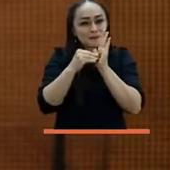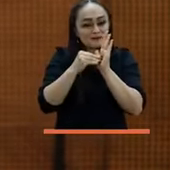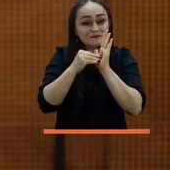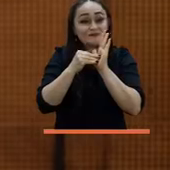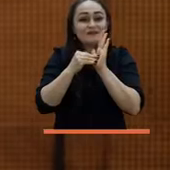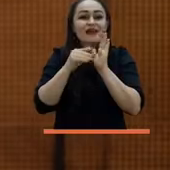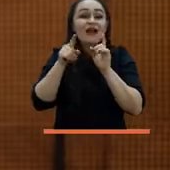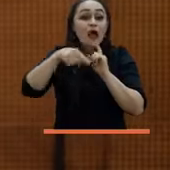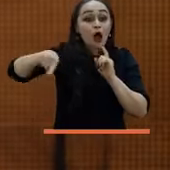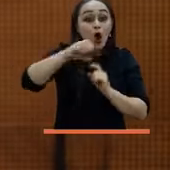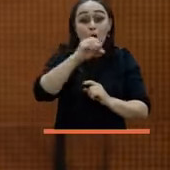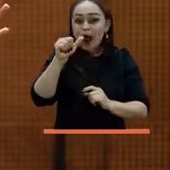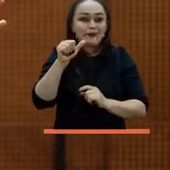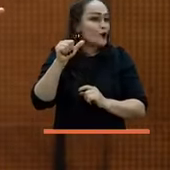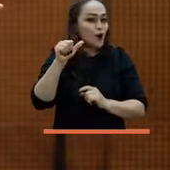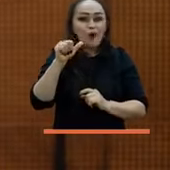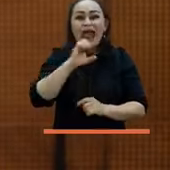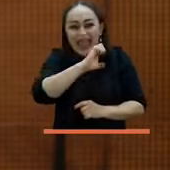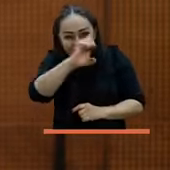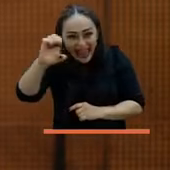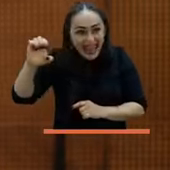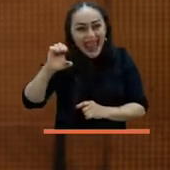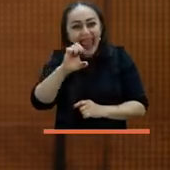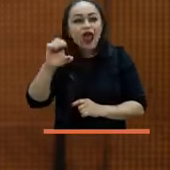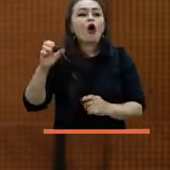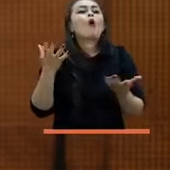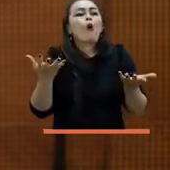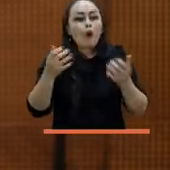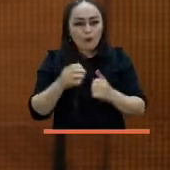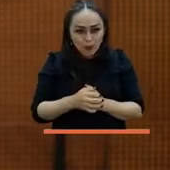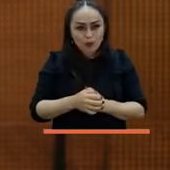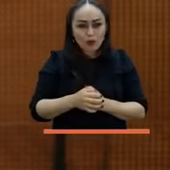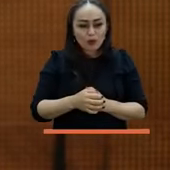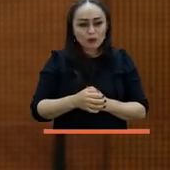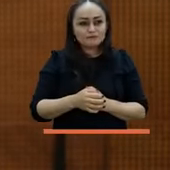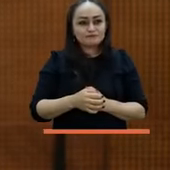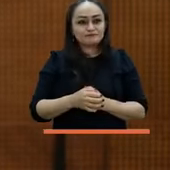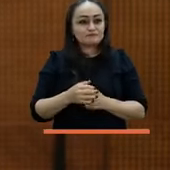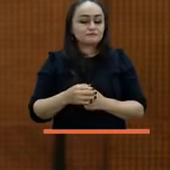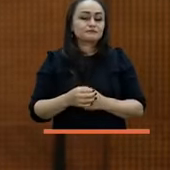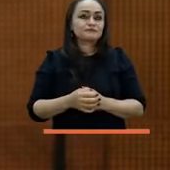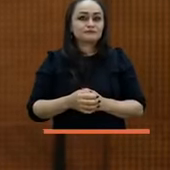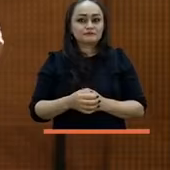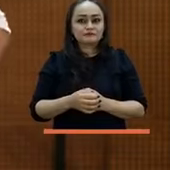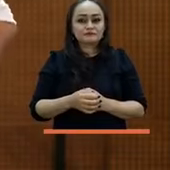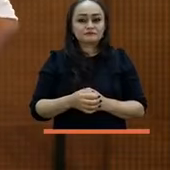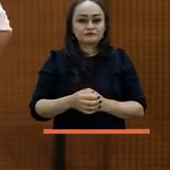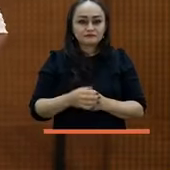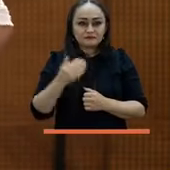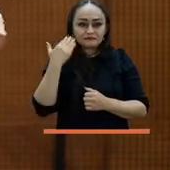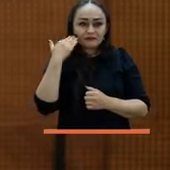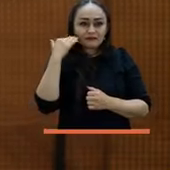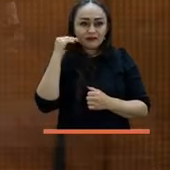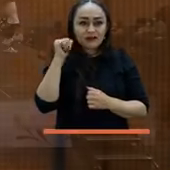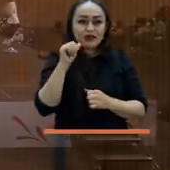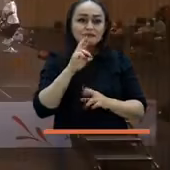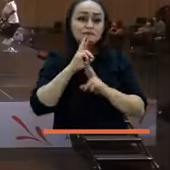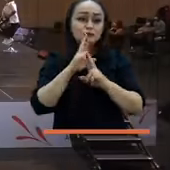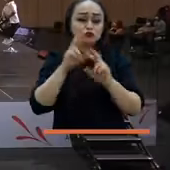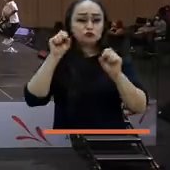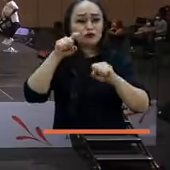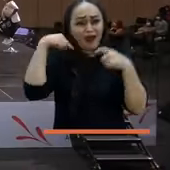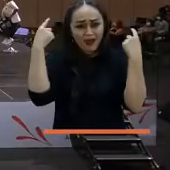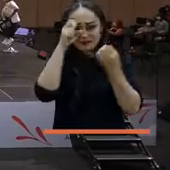porque ni siquiera los podríamos ubicar en un lugar de femenino entonces maria bueno lo primero es que hablamos en general de diversidad